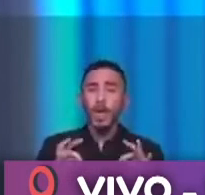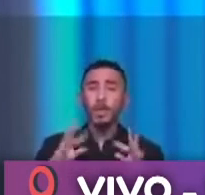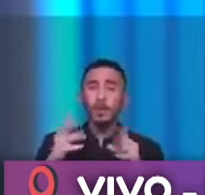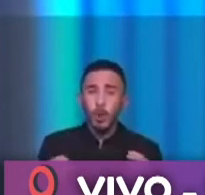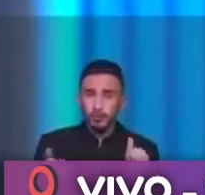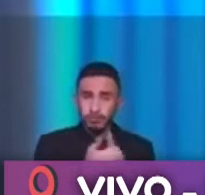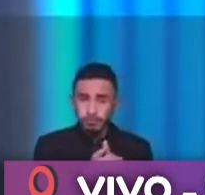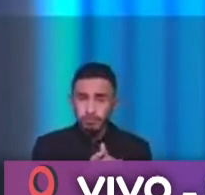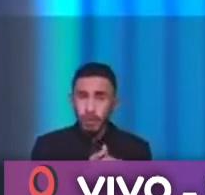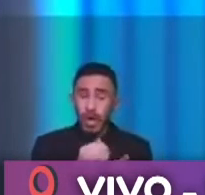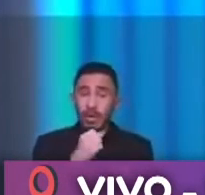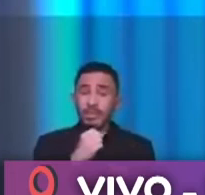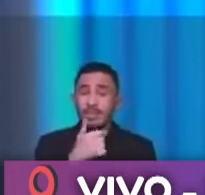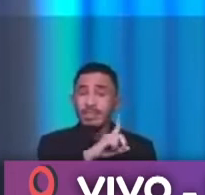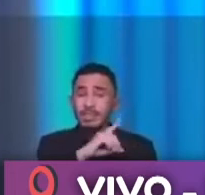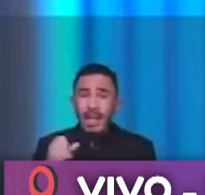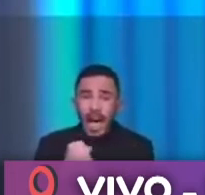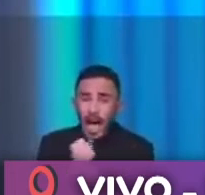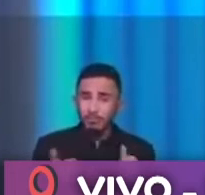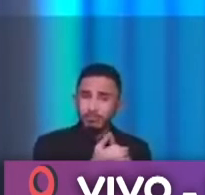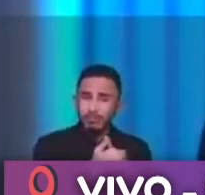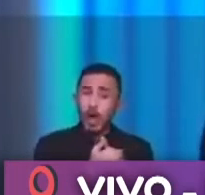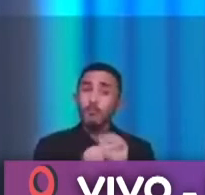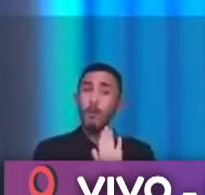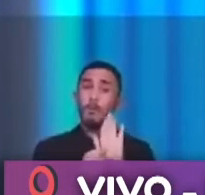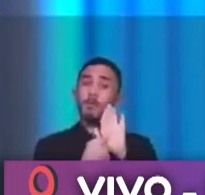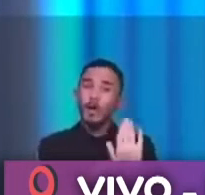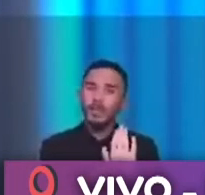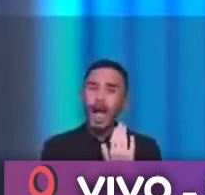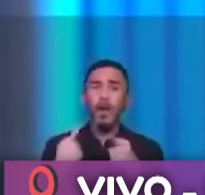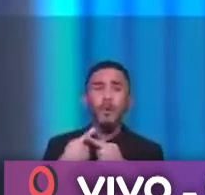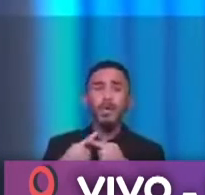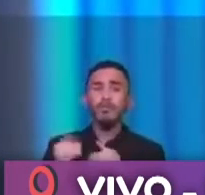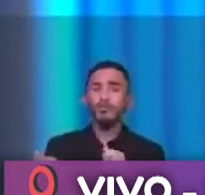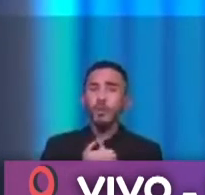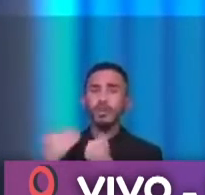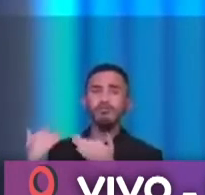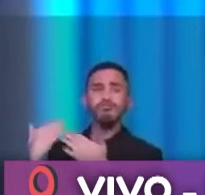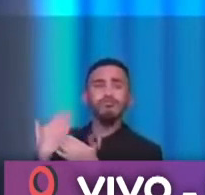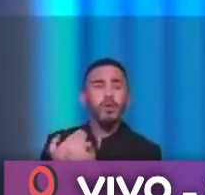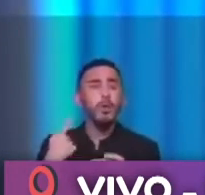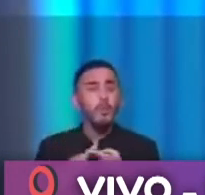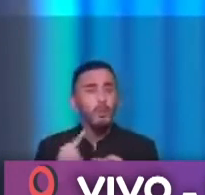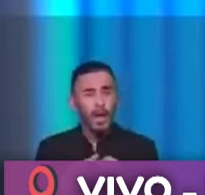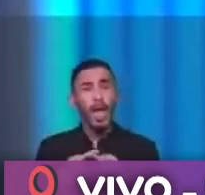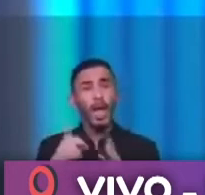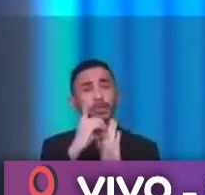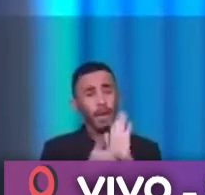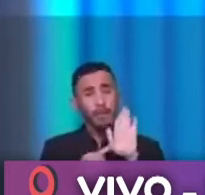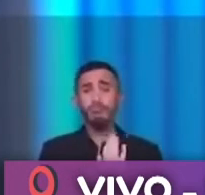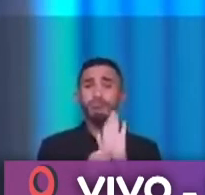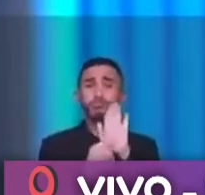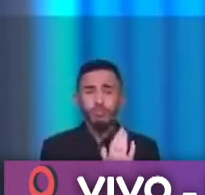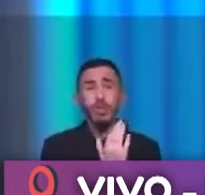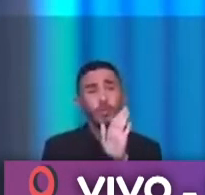comprobado que cometió delitos, sino porque el juez que actuó no era el que tenía que actuar. Ese fue el motivo por el que la Corte de Brasil